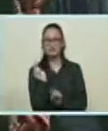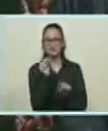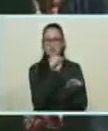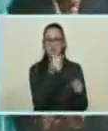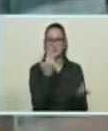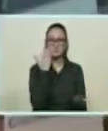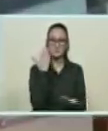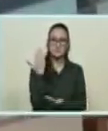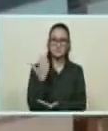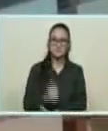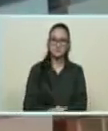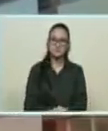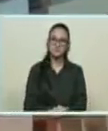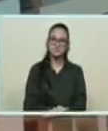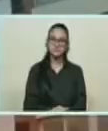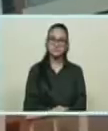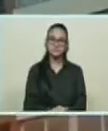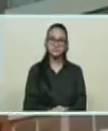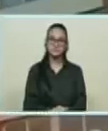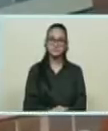con su permiso.